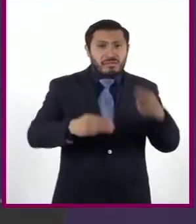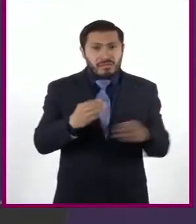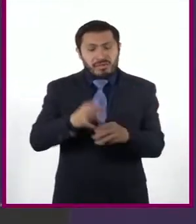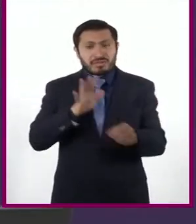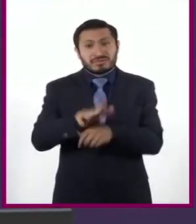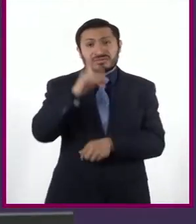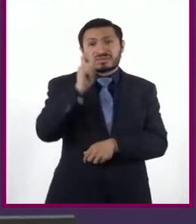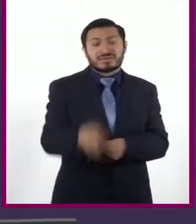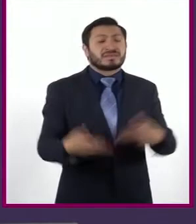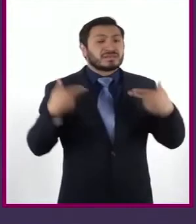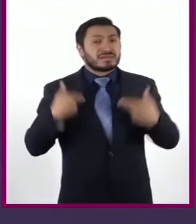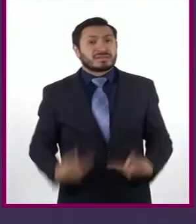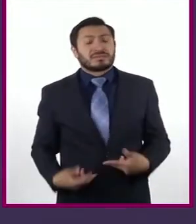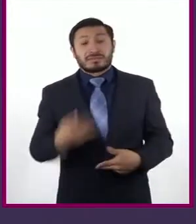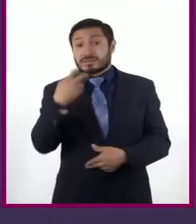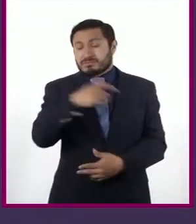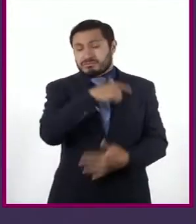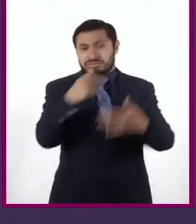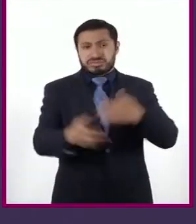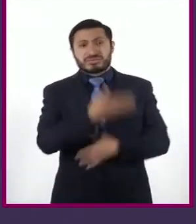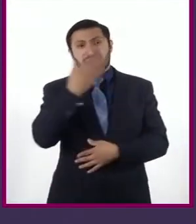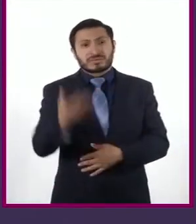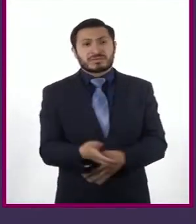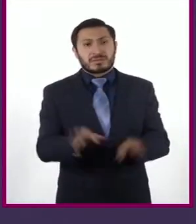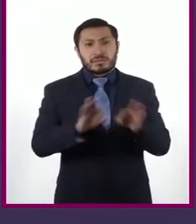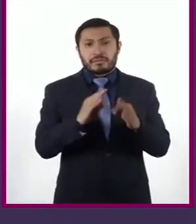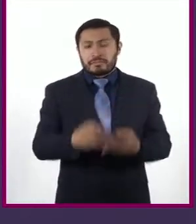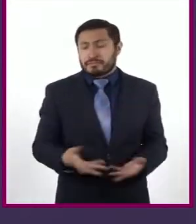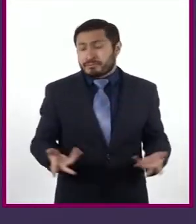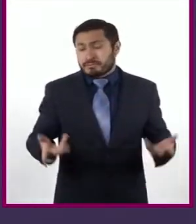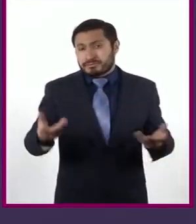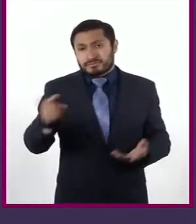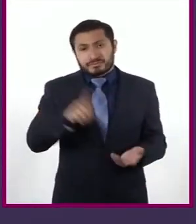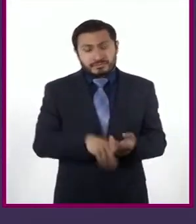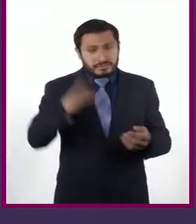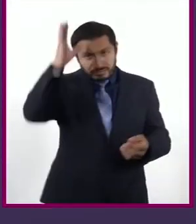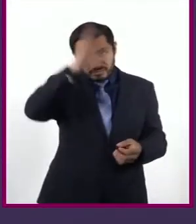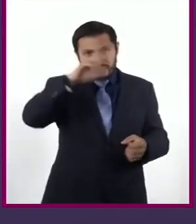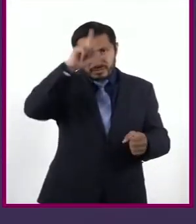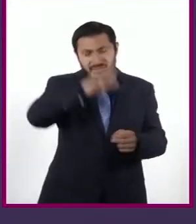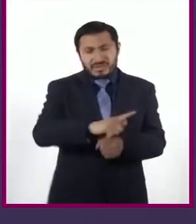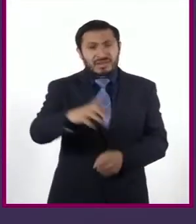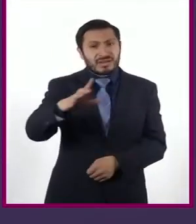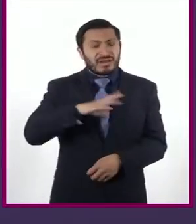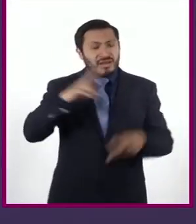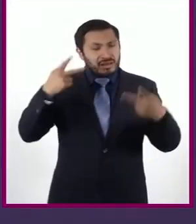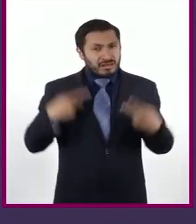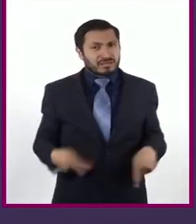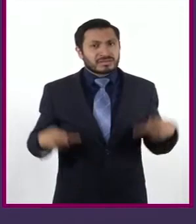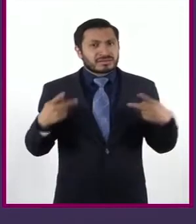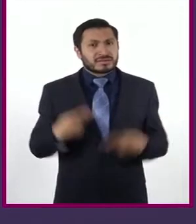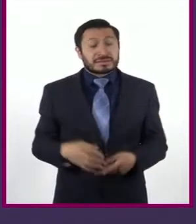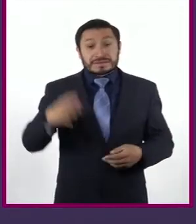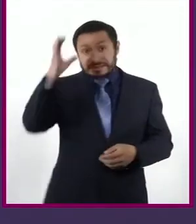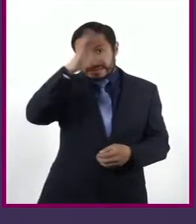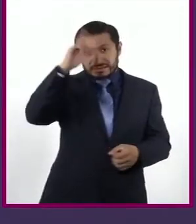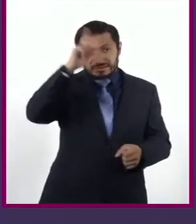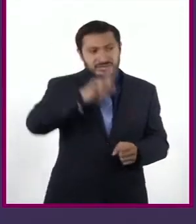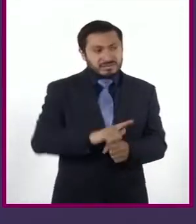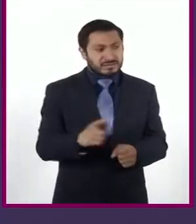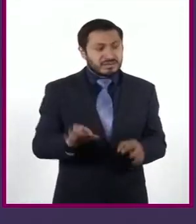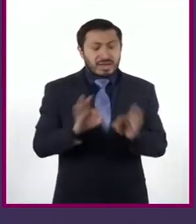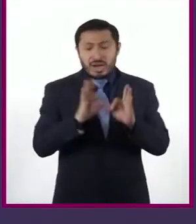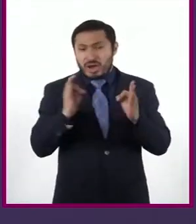humano. Esas costumbres y hábitos son las que forman la cultura que tenemos los seres humanos. La cultura es